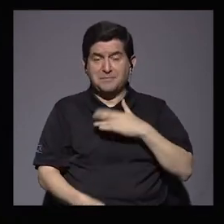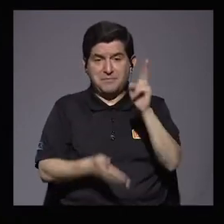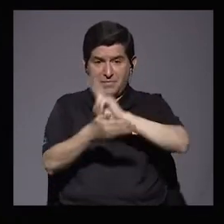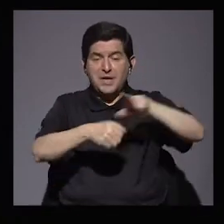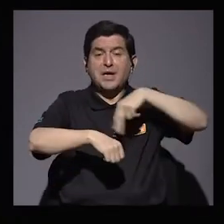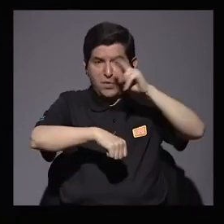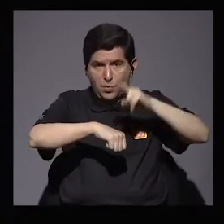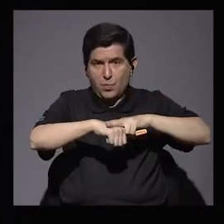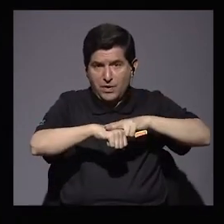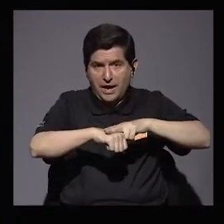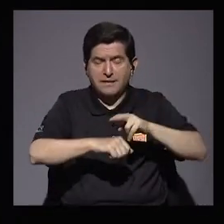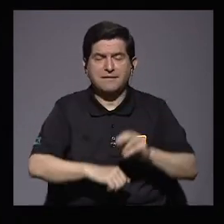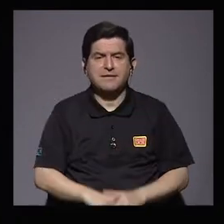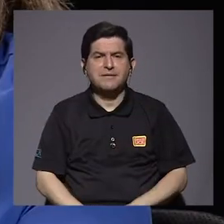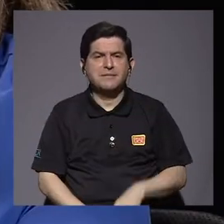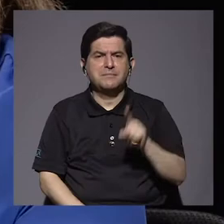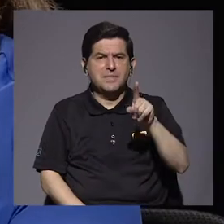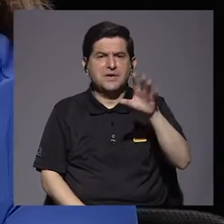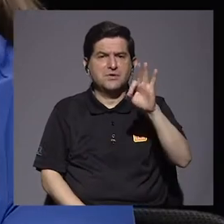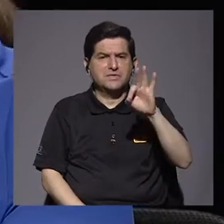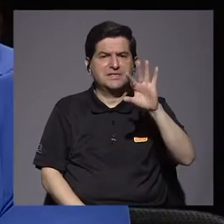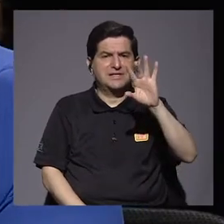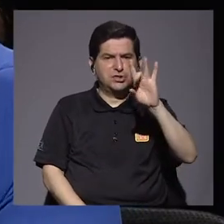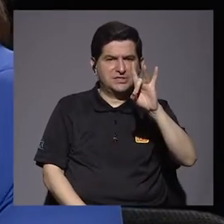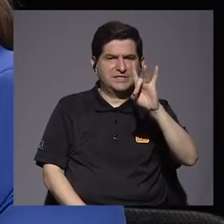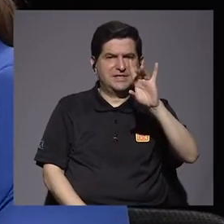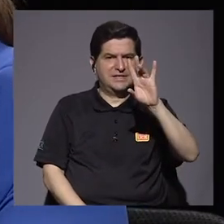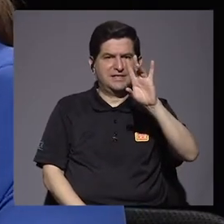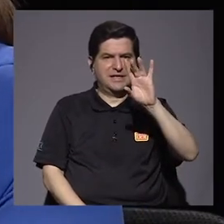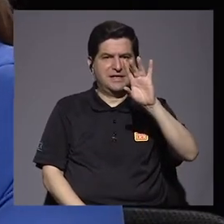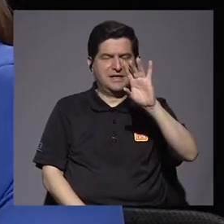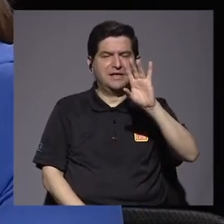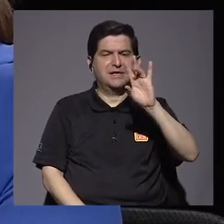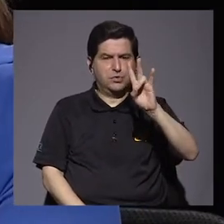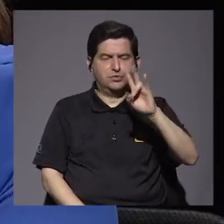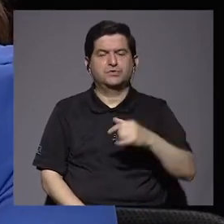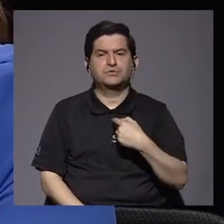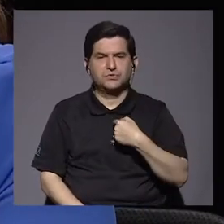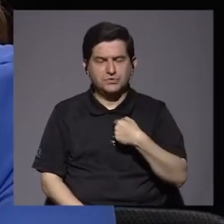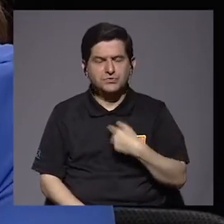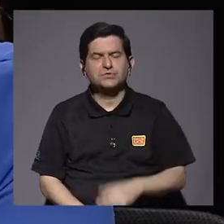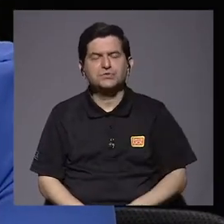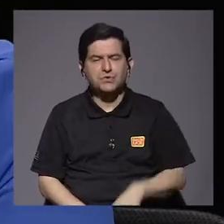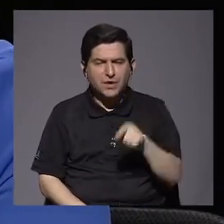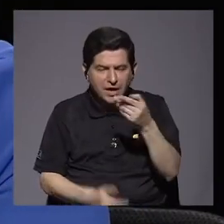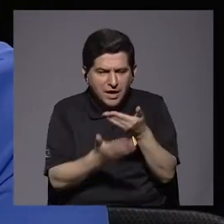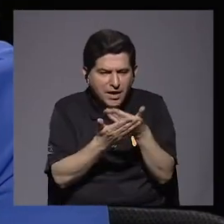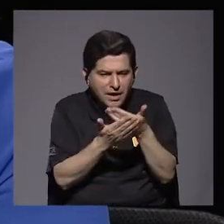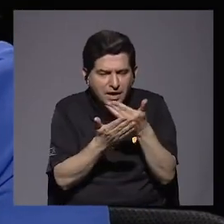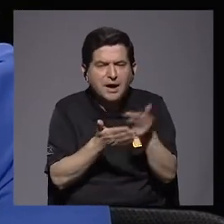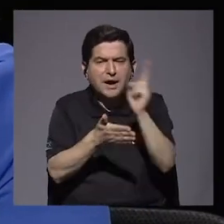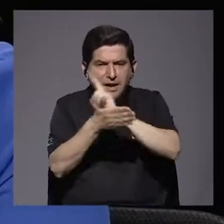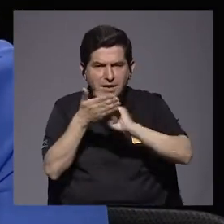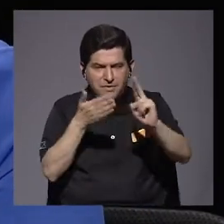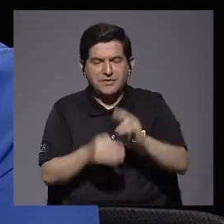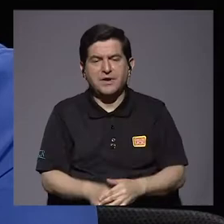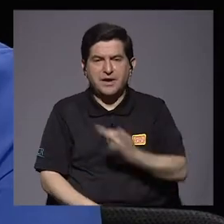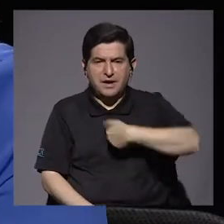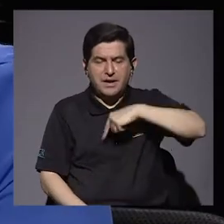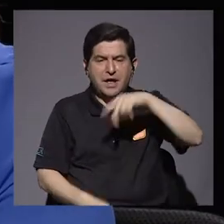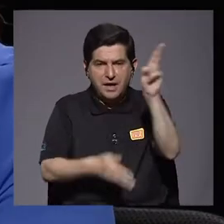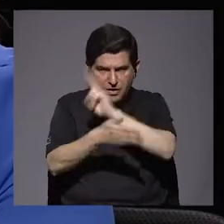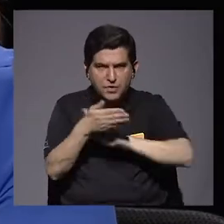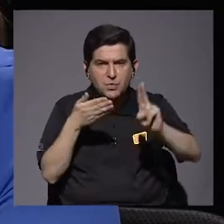mi UNA, en nuestra UNA, en el año 78. Digamos que yo he podido llevarle el termómetro a mi universidad, a